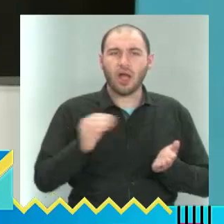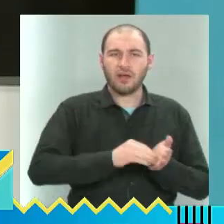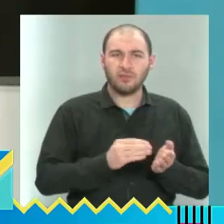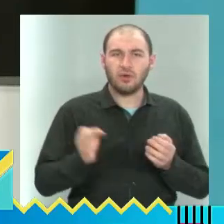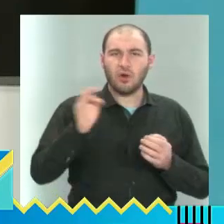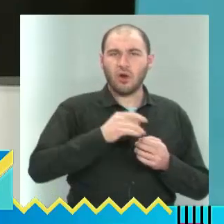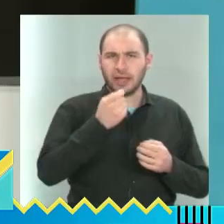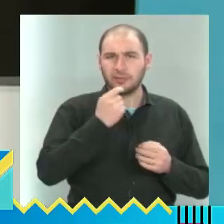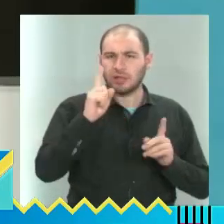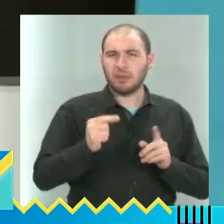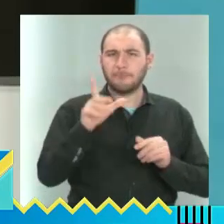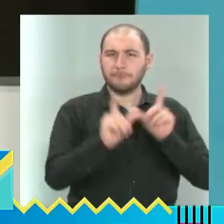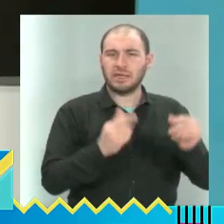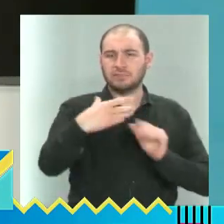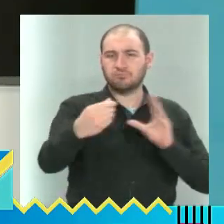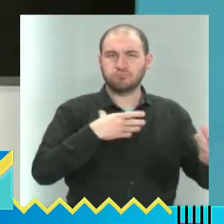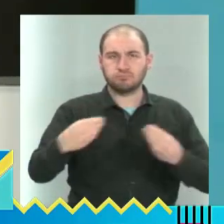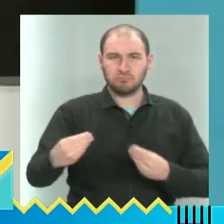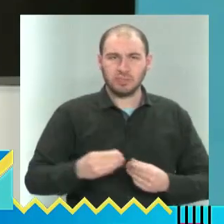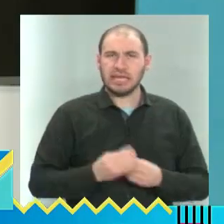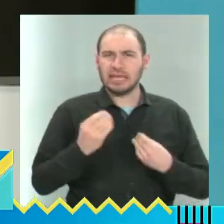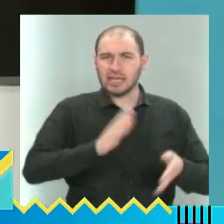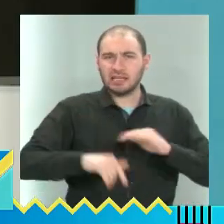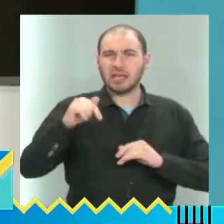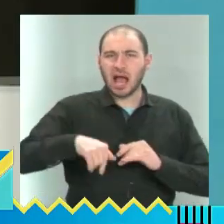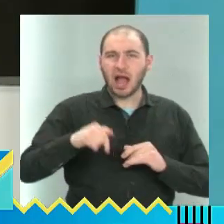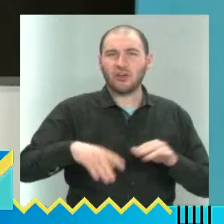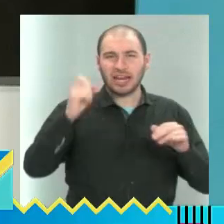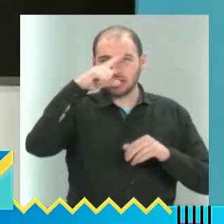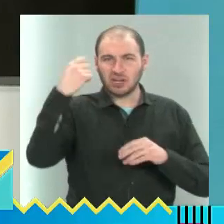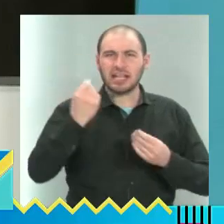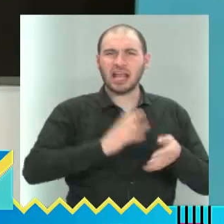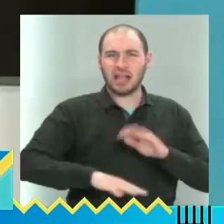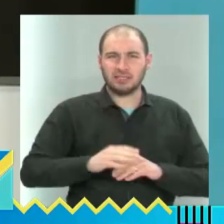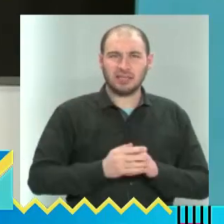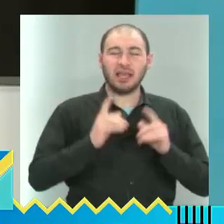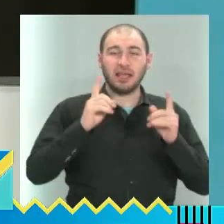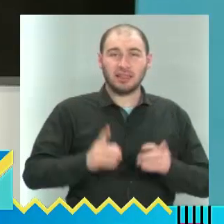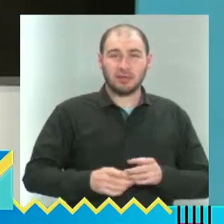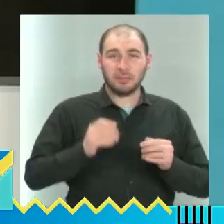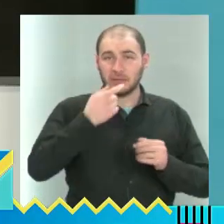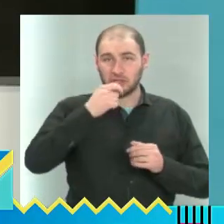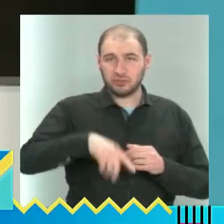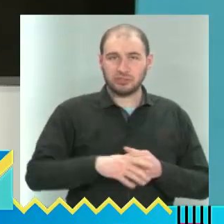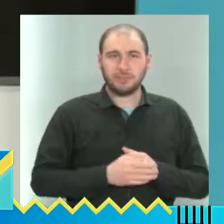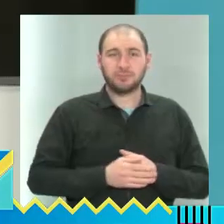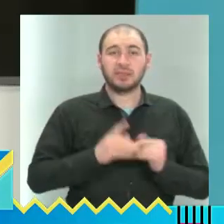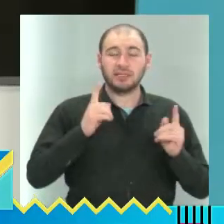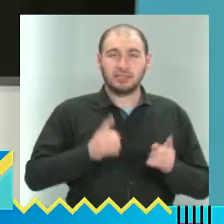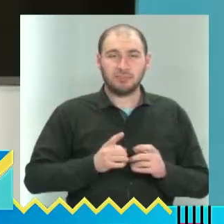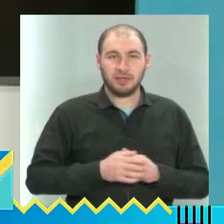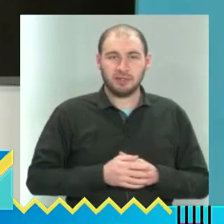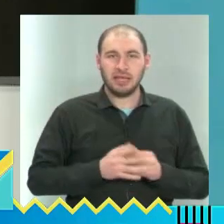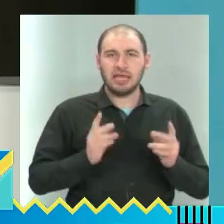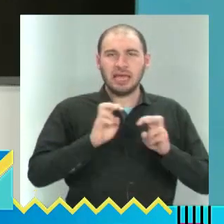tomado como ejemplo también en otros países? Bueno, ¿qué se está haciendo hoy a nivel nacional? Por supuesto también a nivel provincial y en términos o